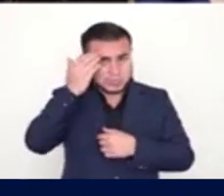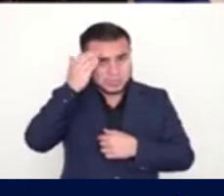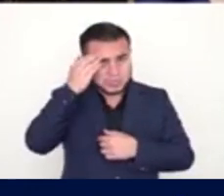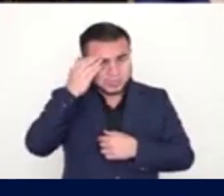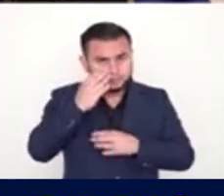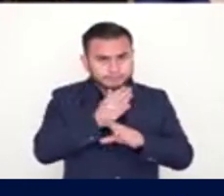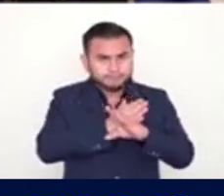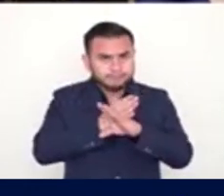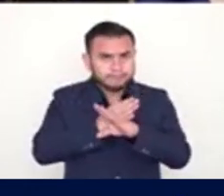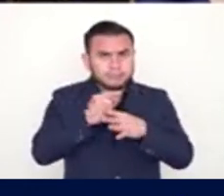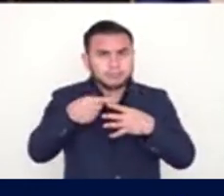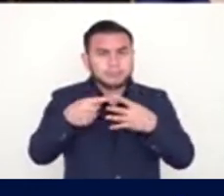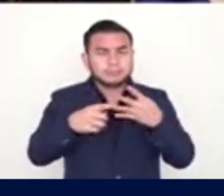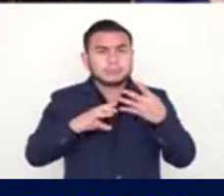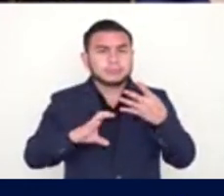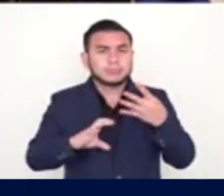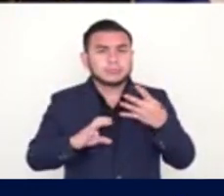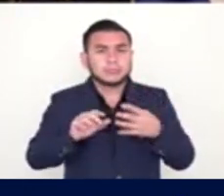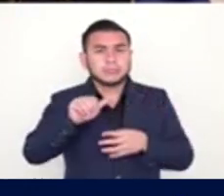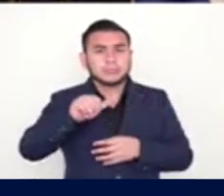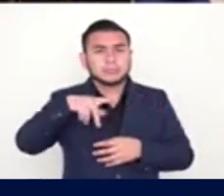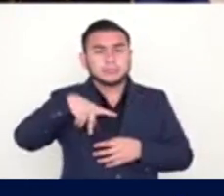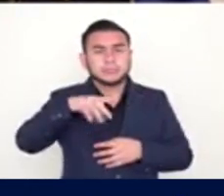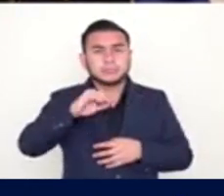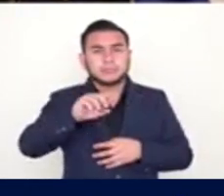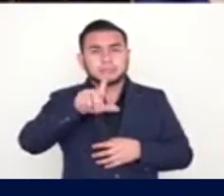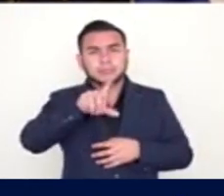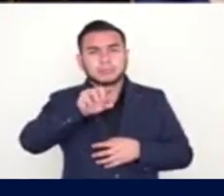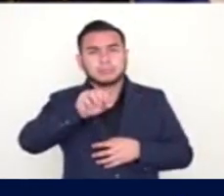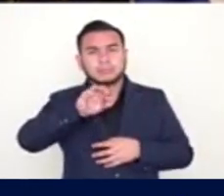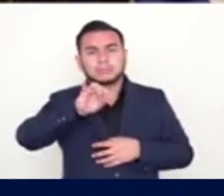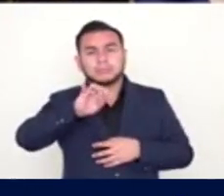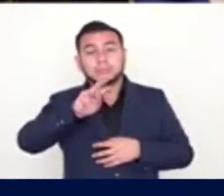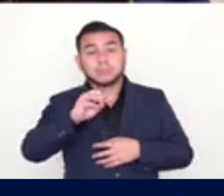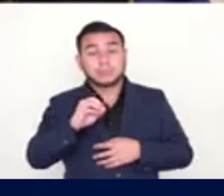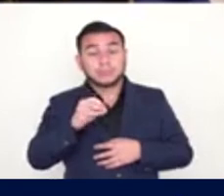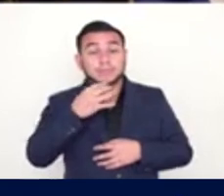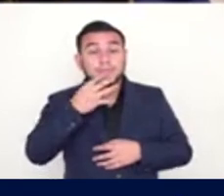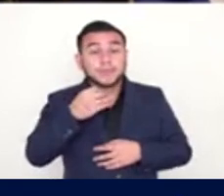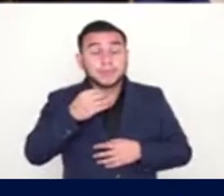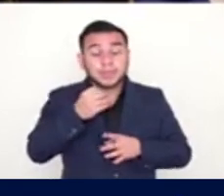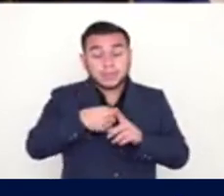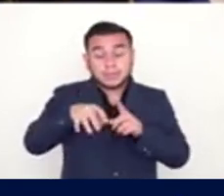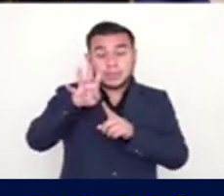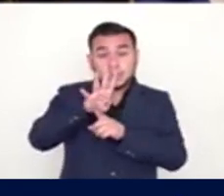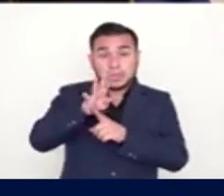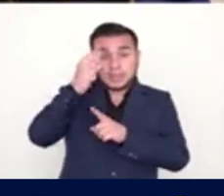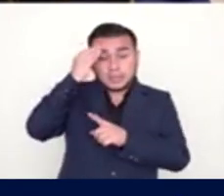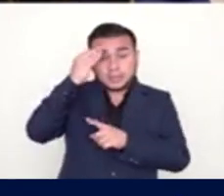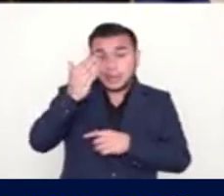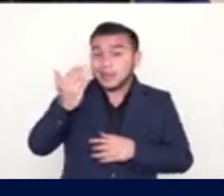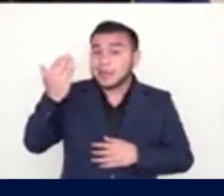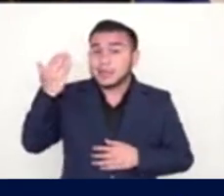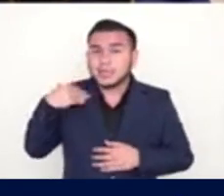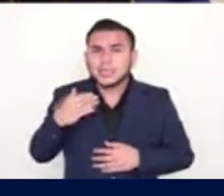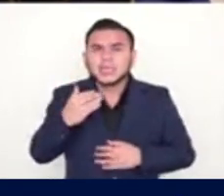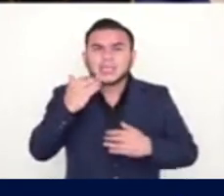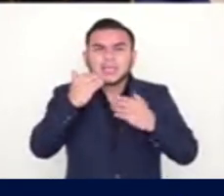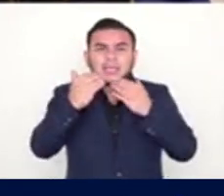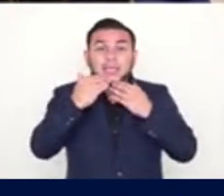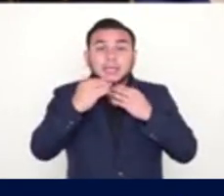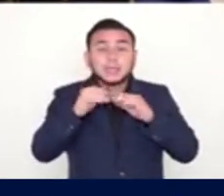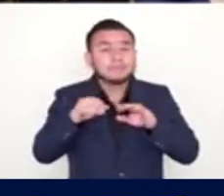ustedes salen como defensores de la Constitución. Apolonio es un procurador inconstitucional. La Sala de lo Constitucional, la anterior, dijo que